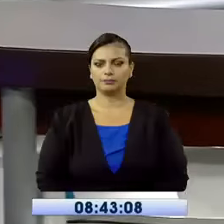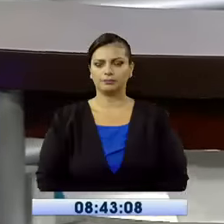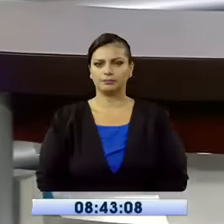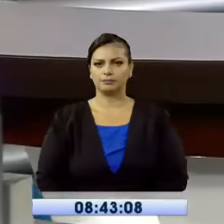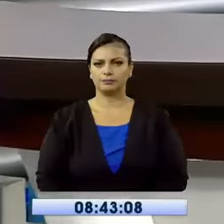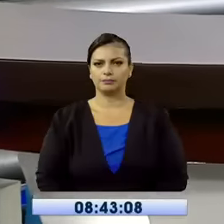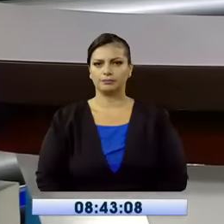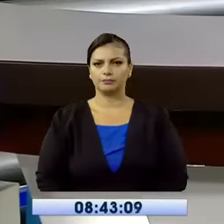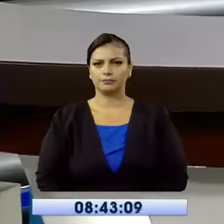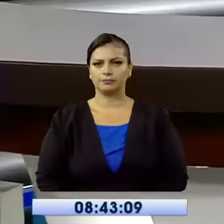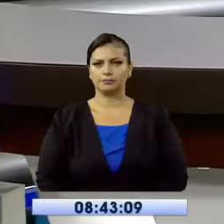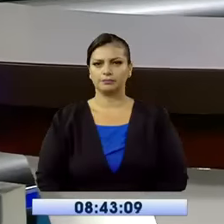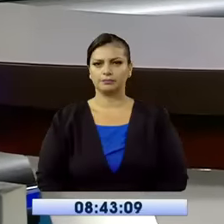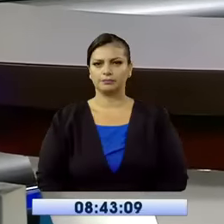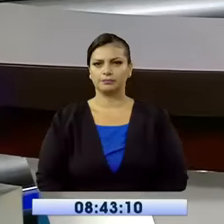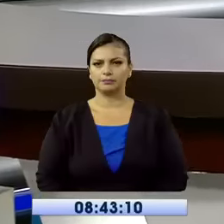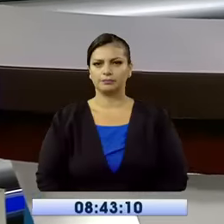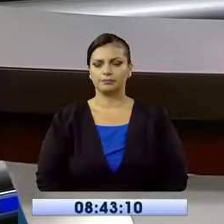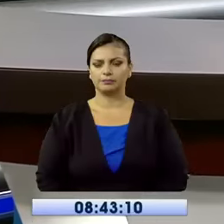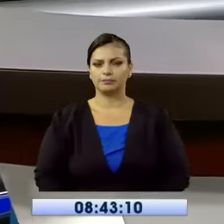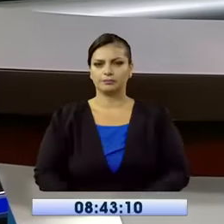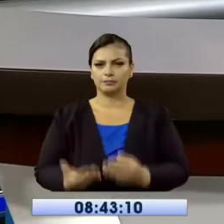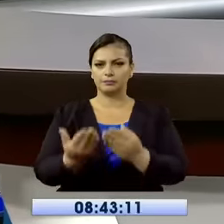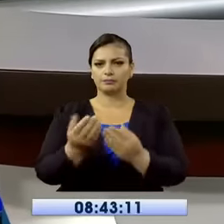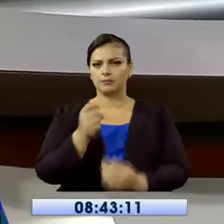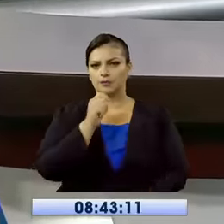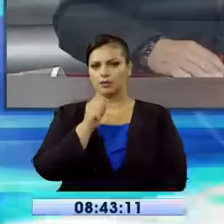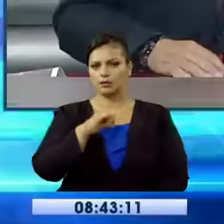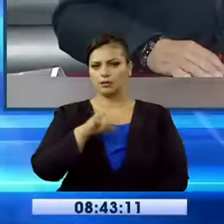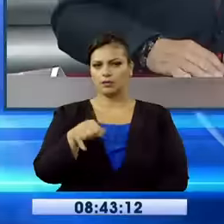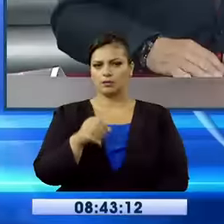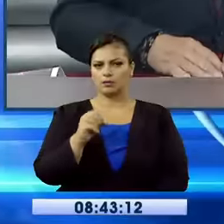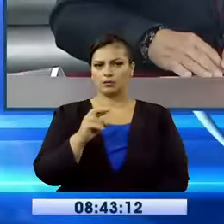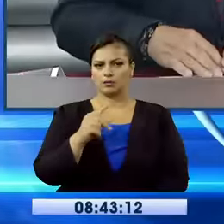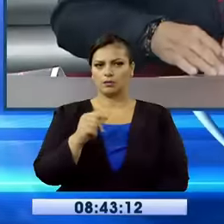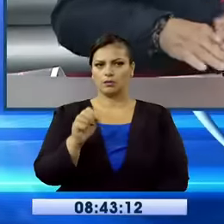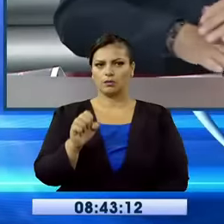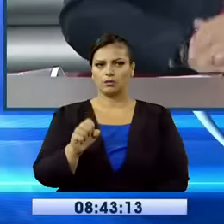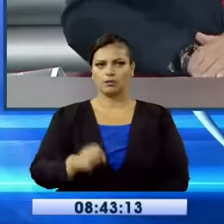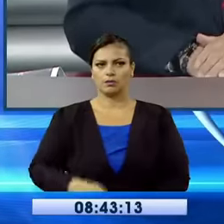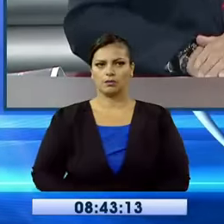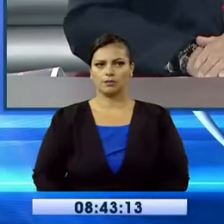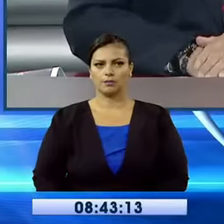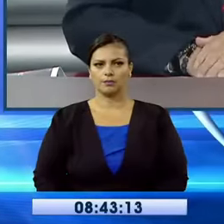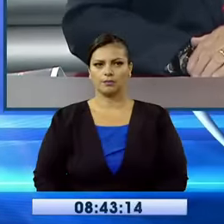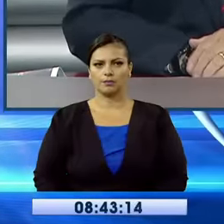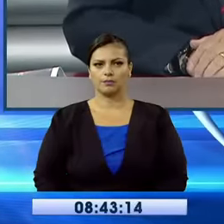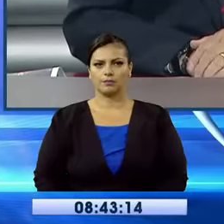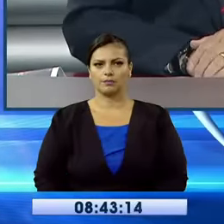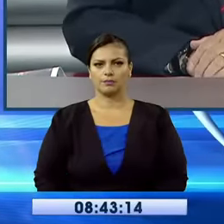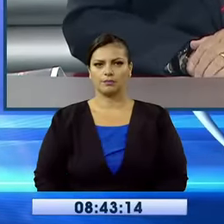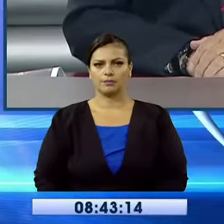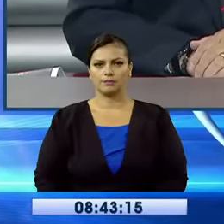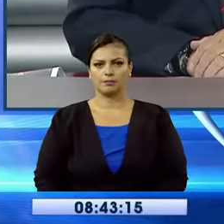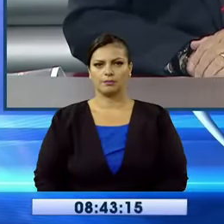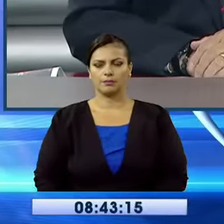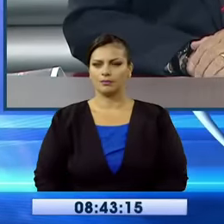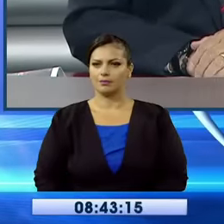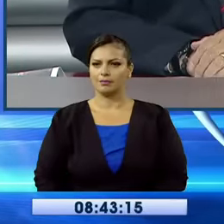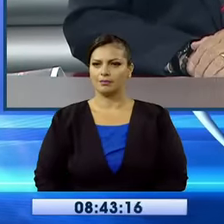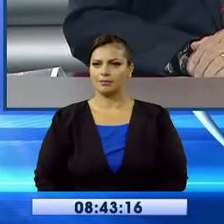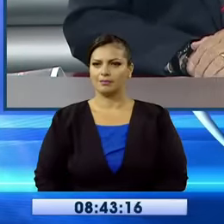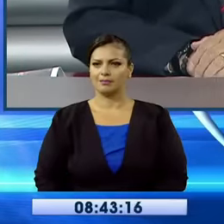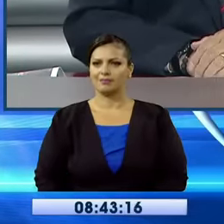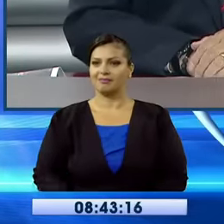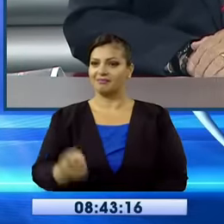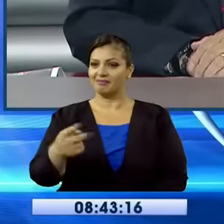vamos a salir de estudio nuevamente, esta vez para conectarnos con Jorge Salazar, que nos tiene información en este momento. Jorge, ya te cambiaste de puesto, ahora